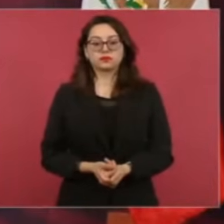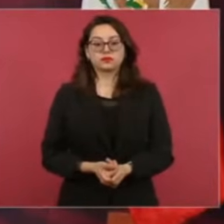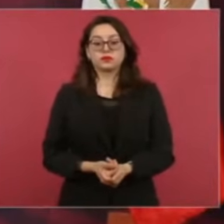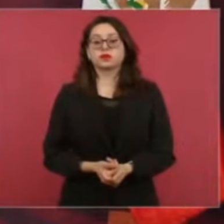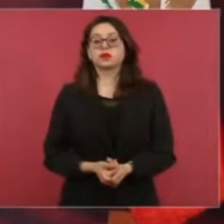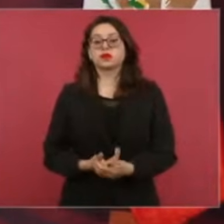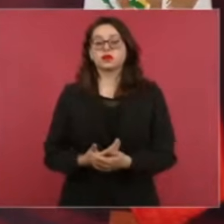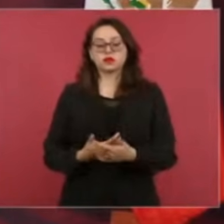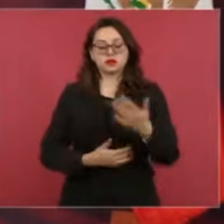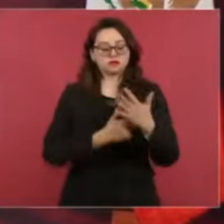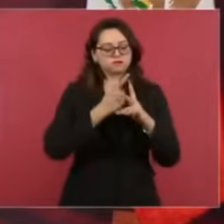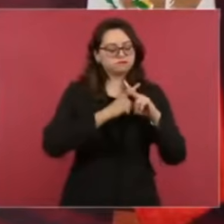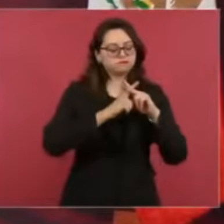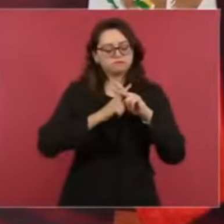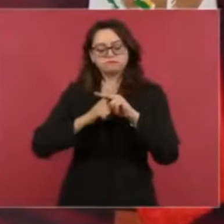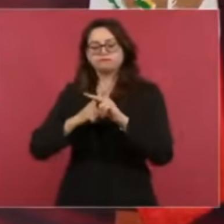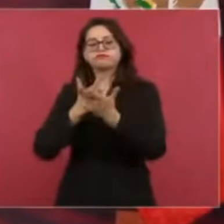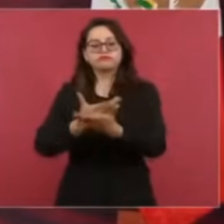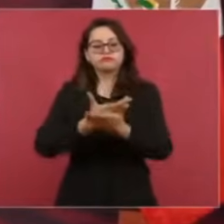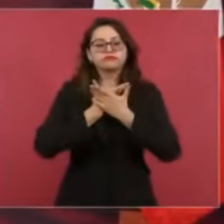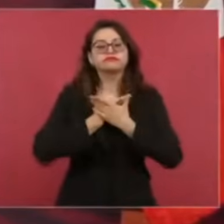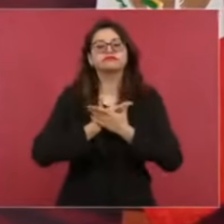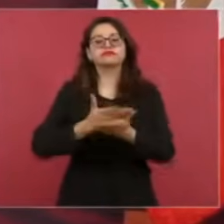3 millones de canastas